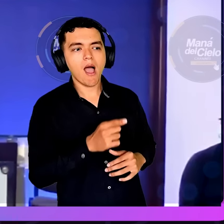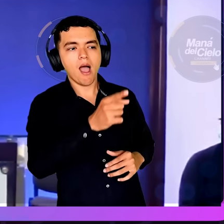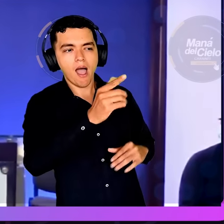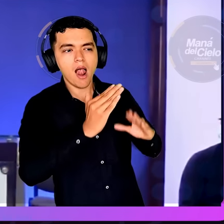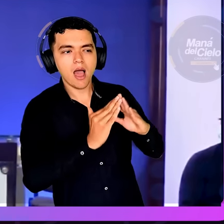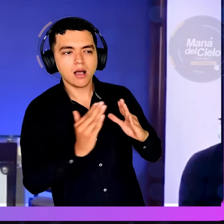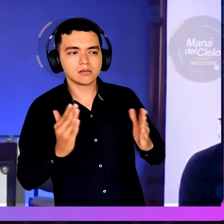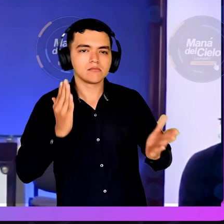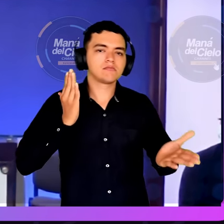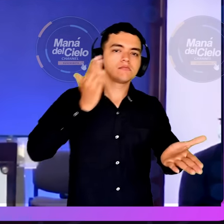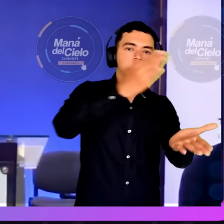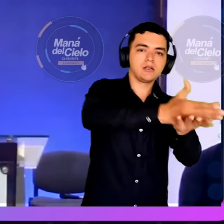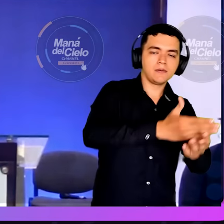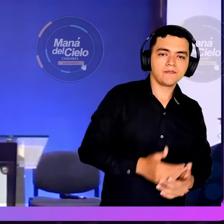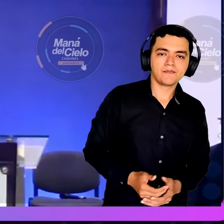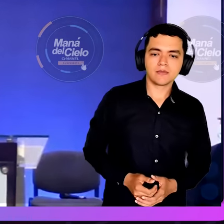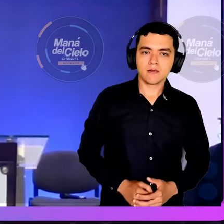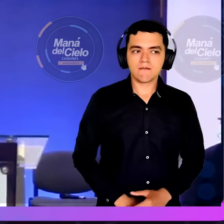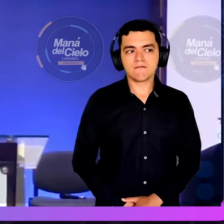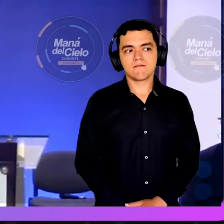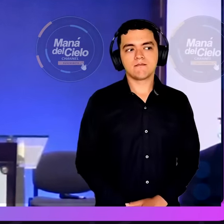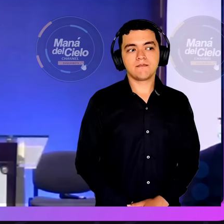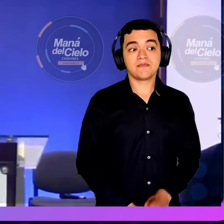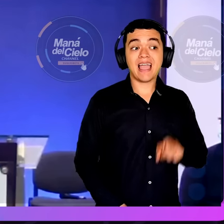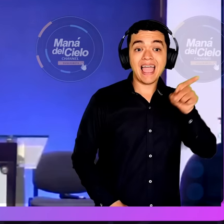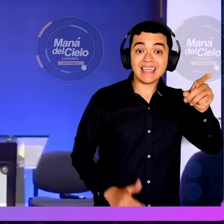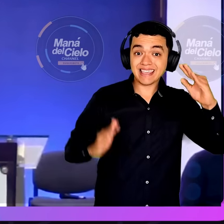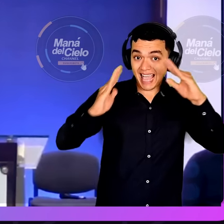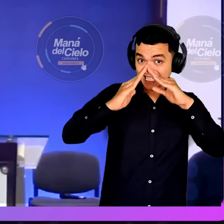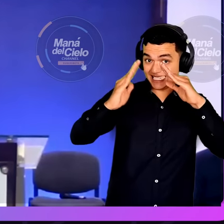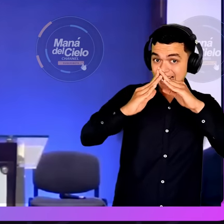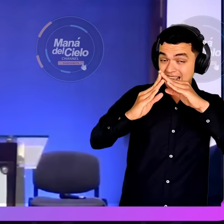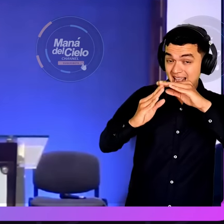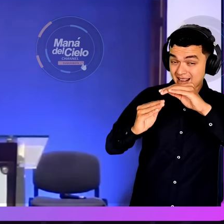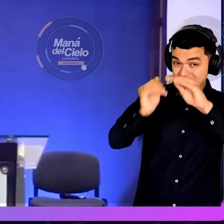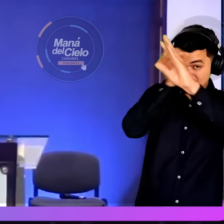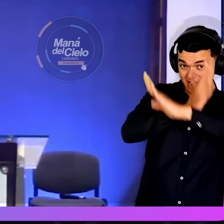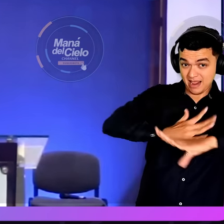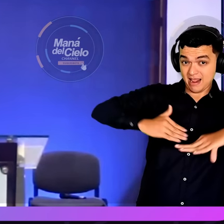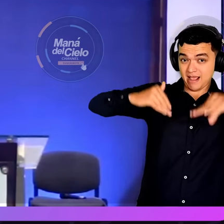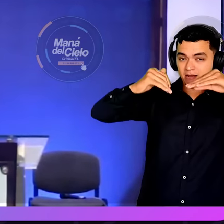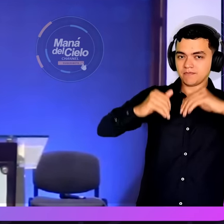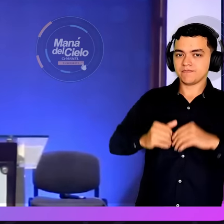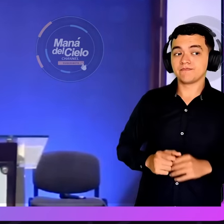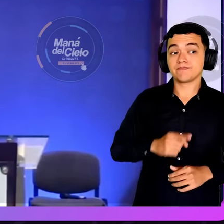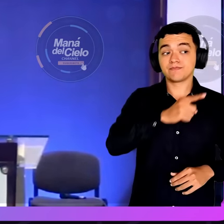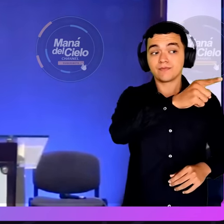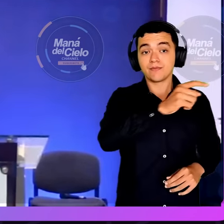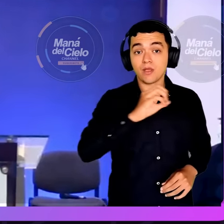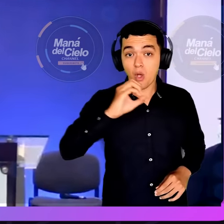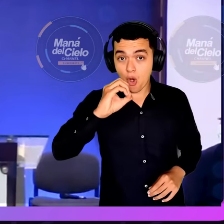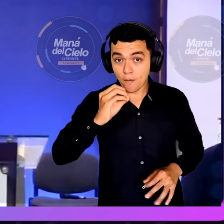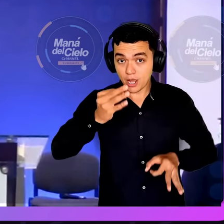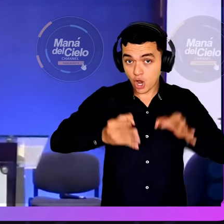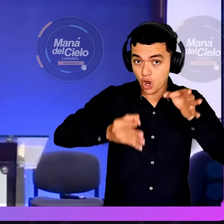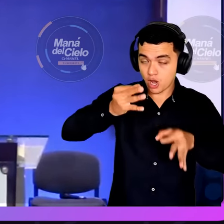encontré por ahí, hebreo, que dice que esta mujer se fue y se dio a la tarea de buscar la casa del juez sin